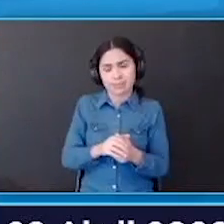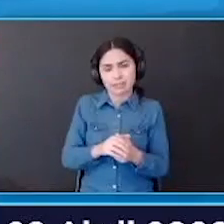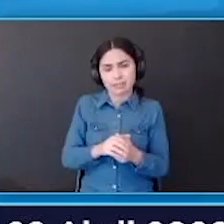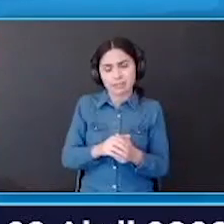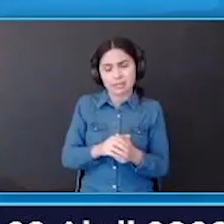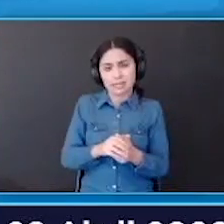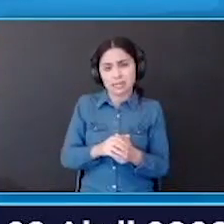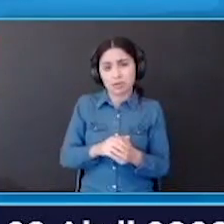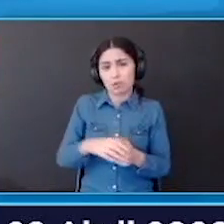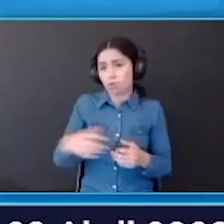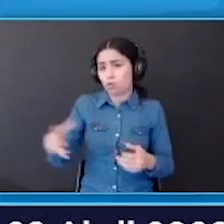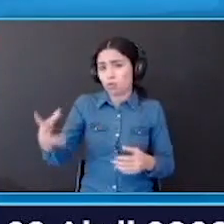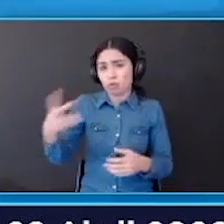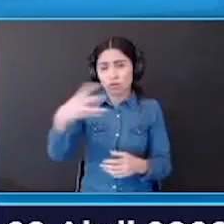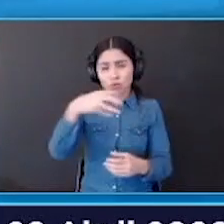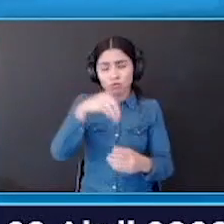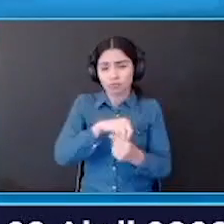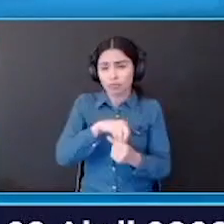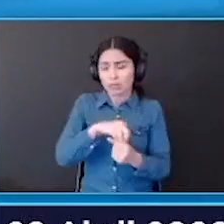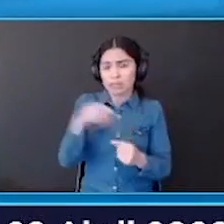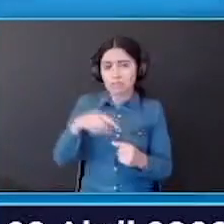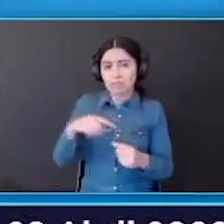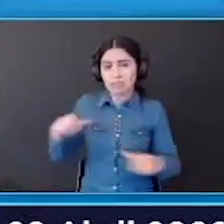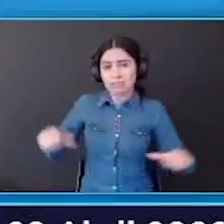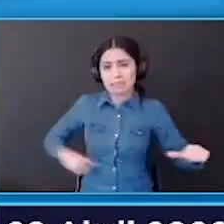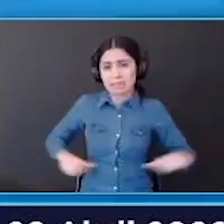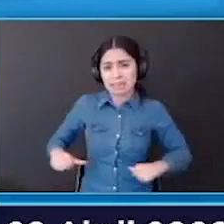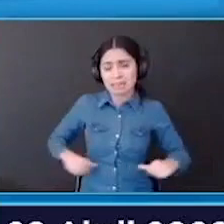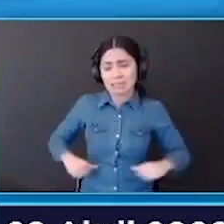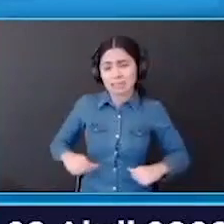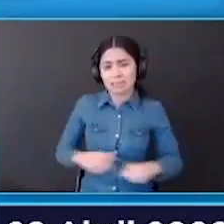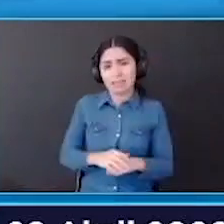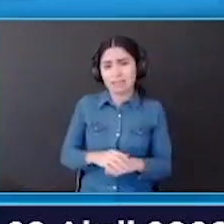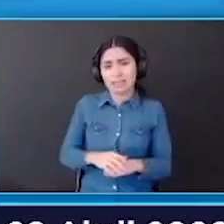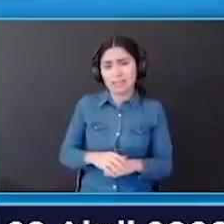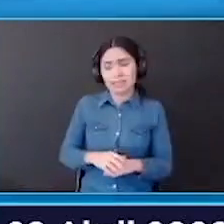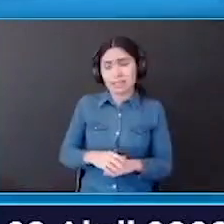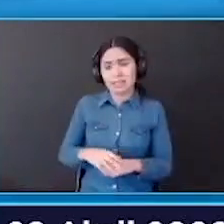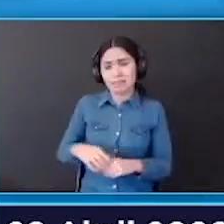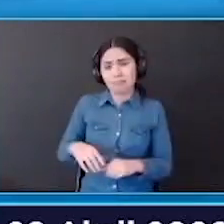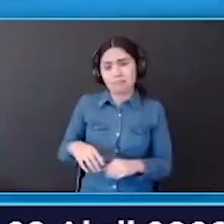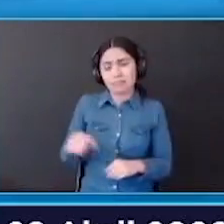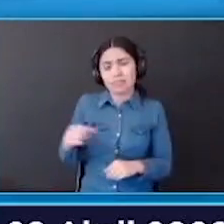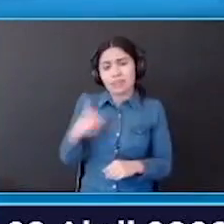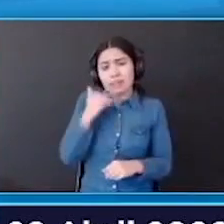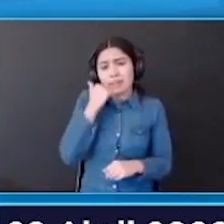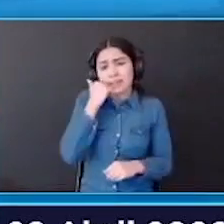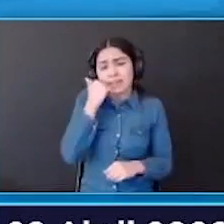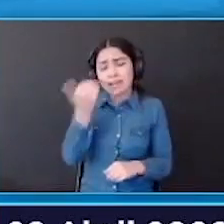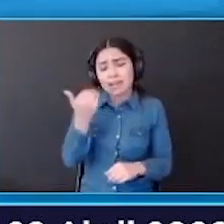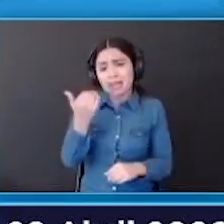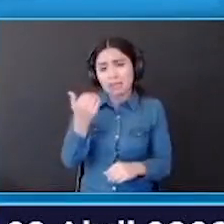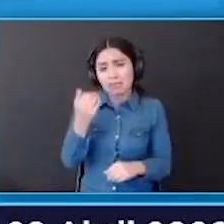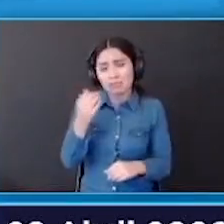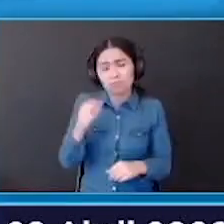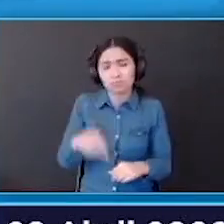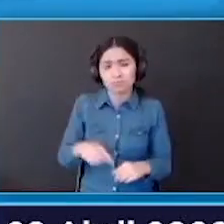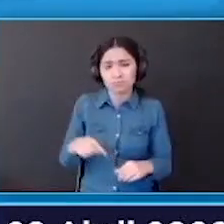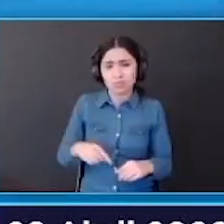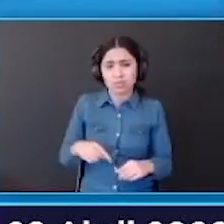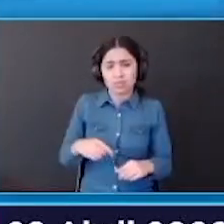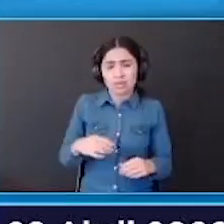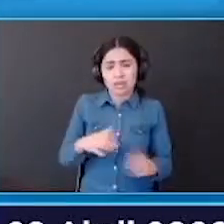todas estas acciones, gobernador, a quienes nos escuchan, buscamos fomentar redes de apoyo e